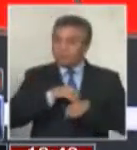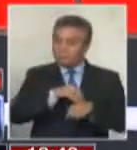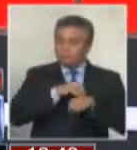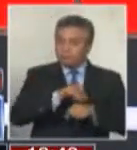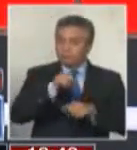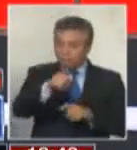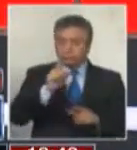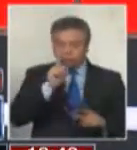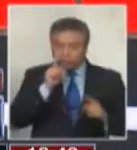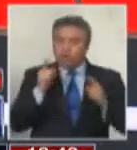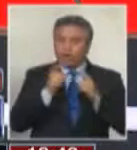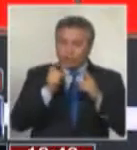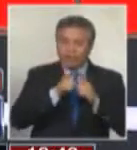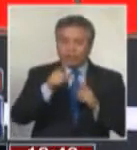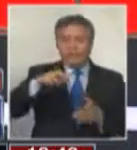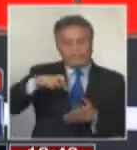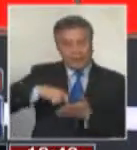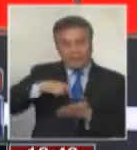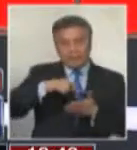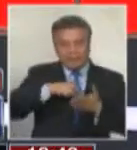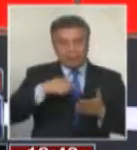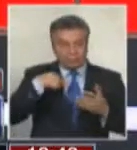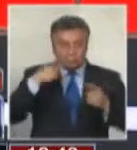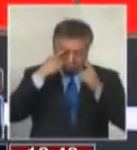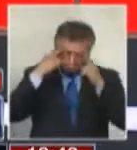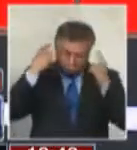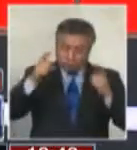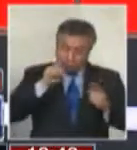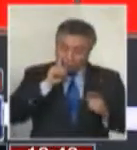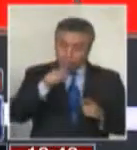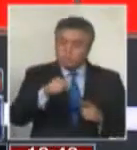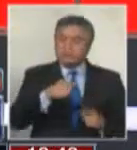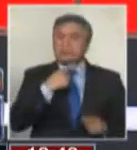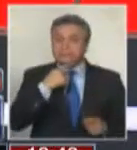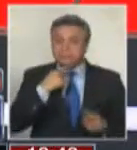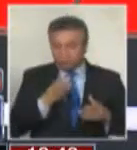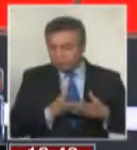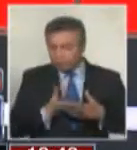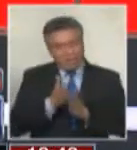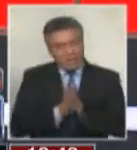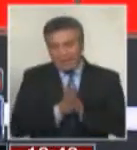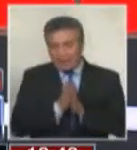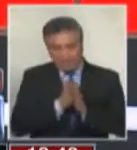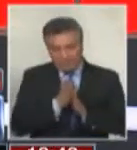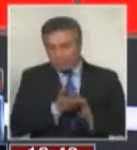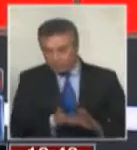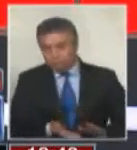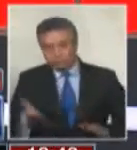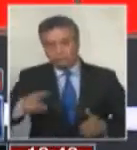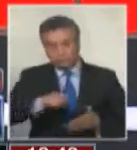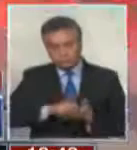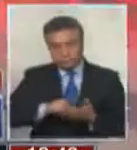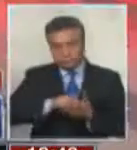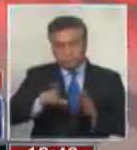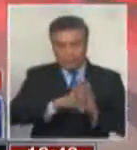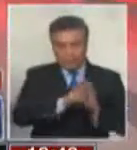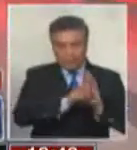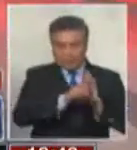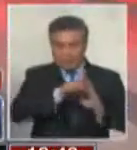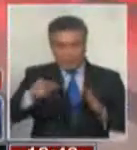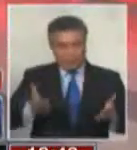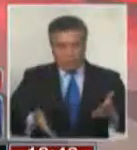contacto con los parlamentarios está me imagino que todo va a pasar rápidamente hacia los escritorios de los legisladores